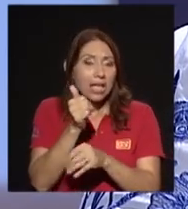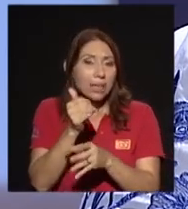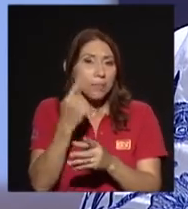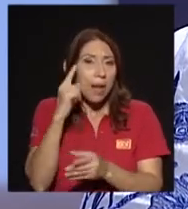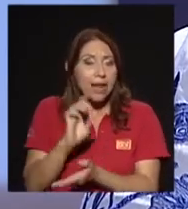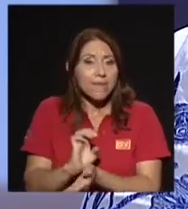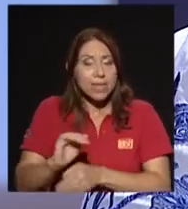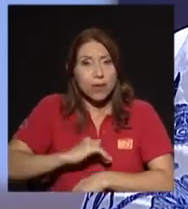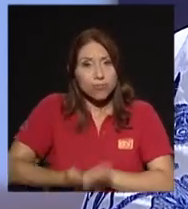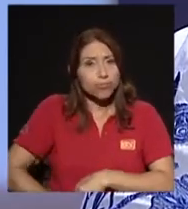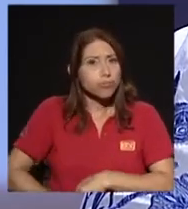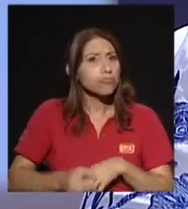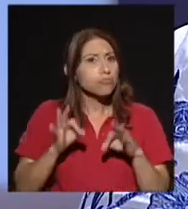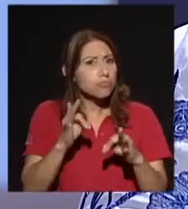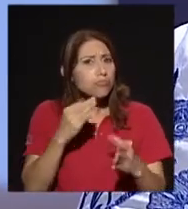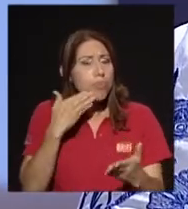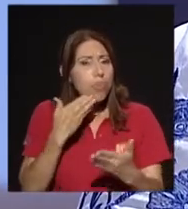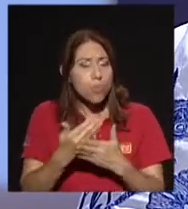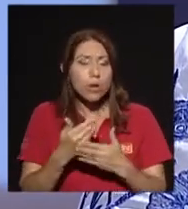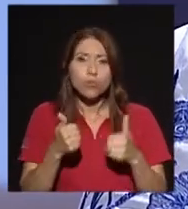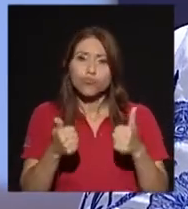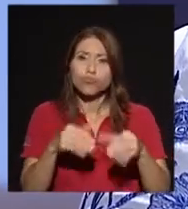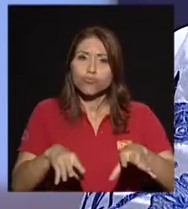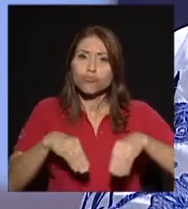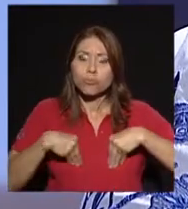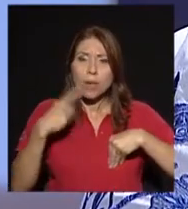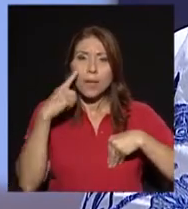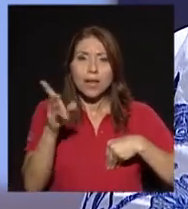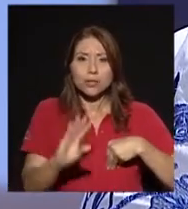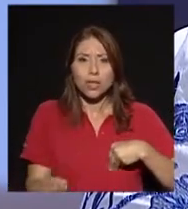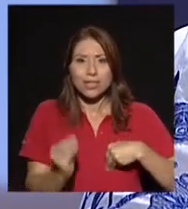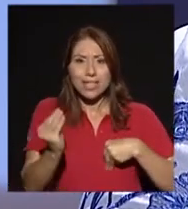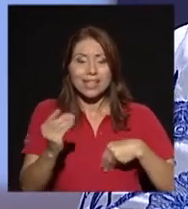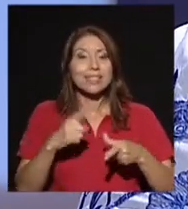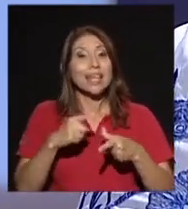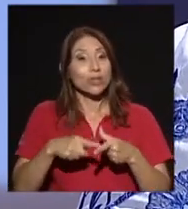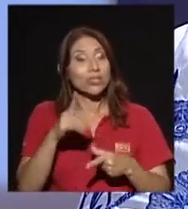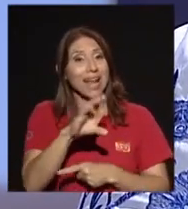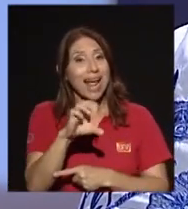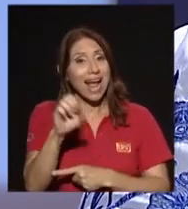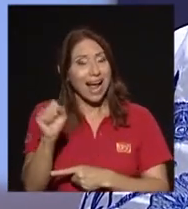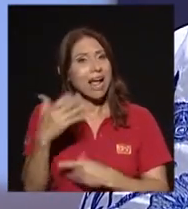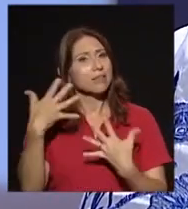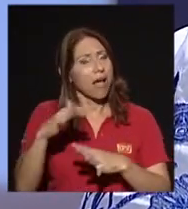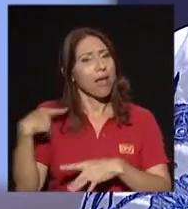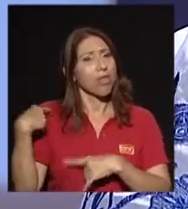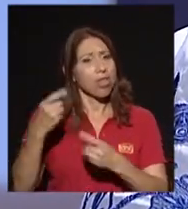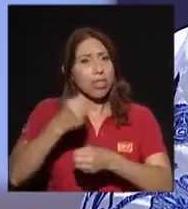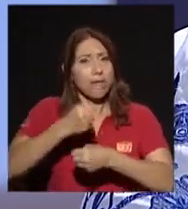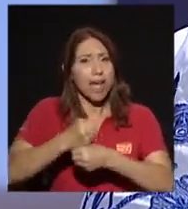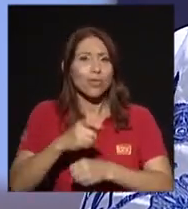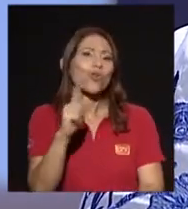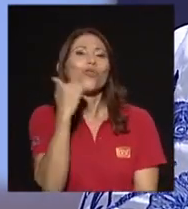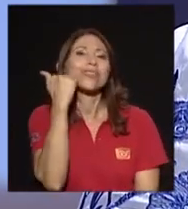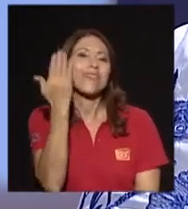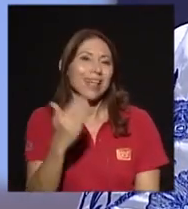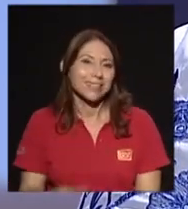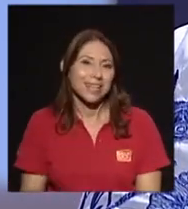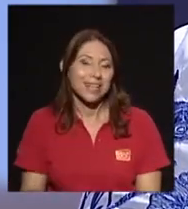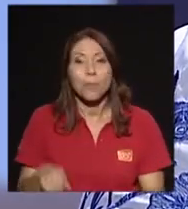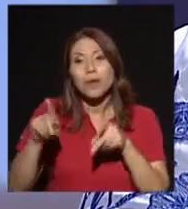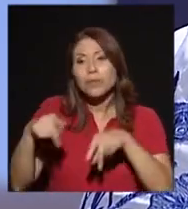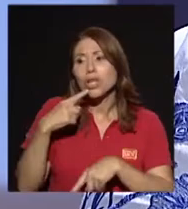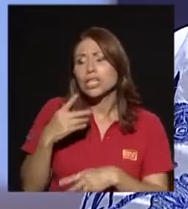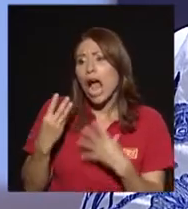gran adherencia en los adolescentes. Entonces, desde esa perspectiva, la Caja ha venido trabajando. No es fácil, porque las personas dicen, ay, ¿cómo voy a un niño